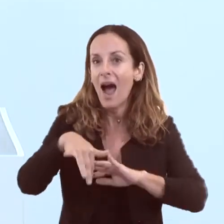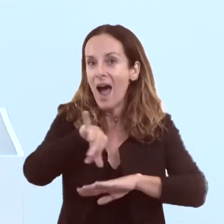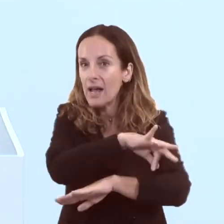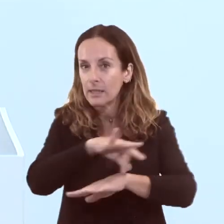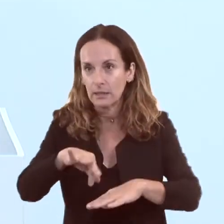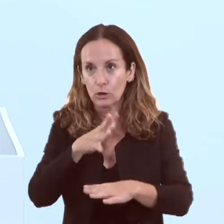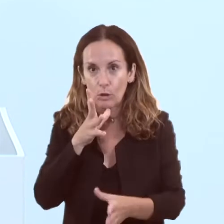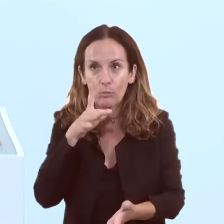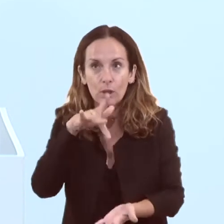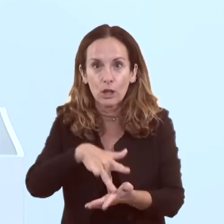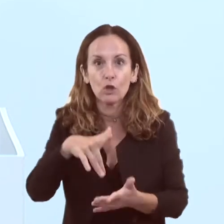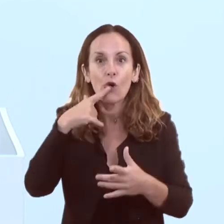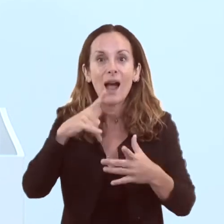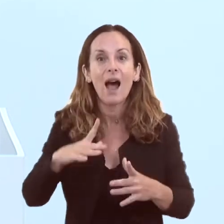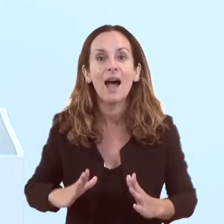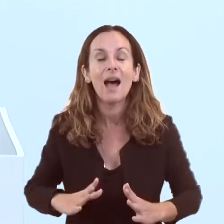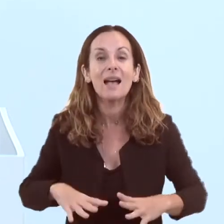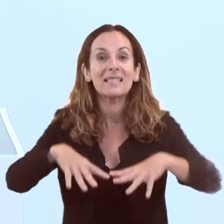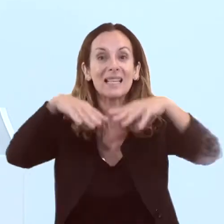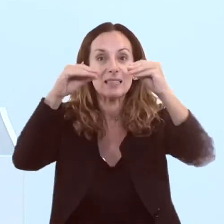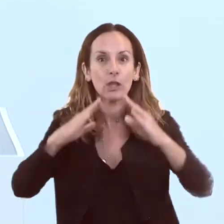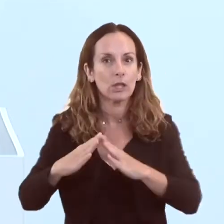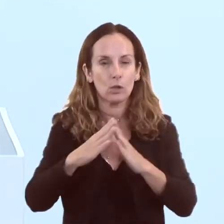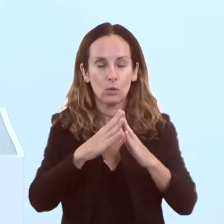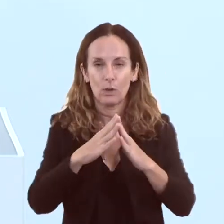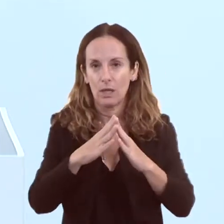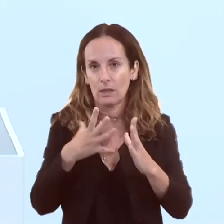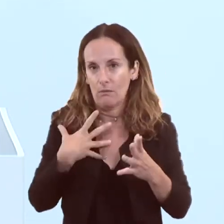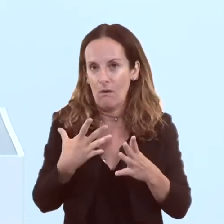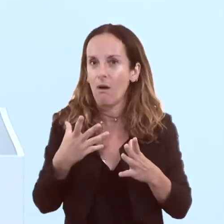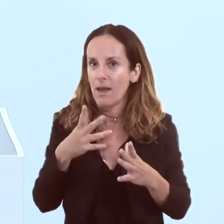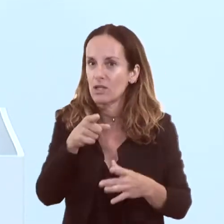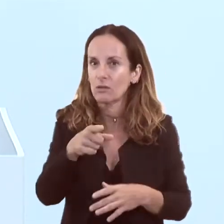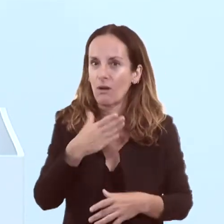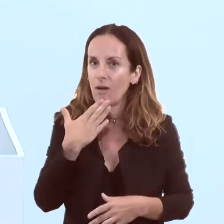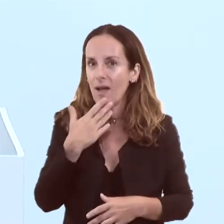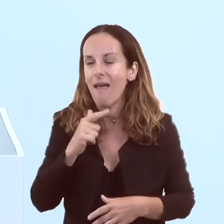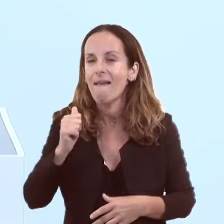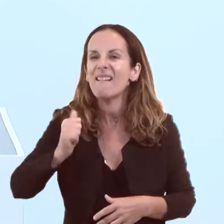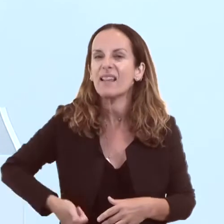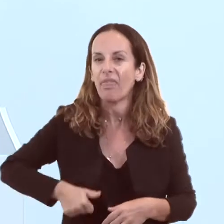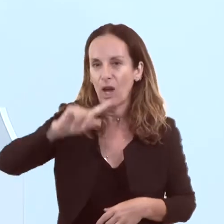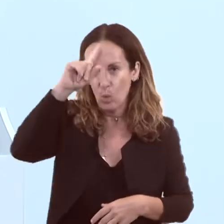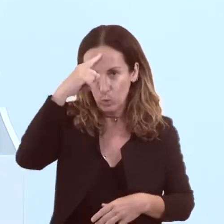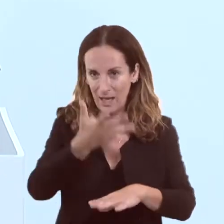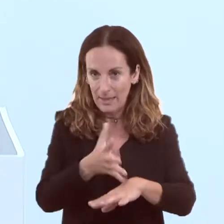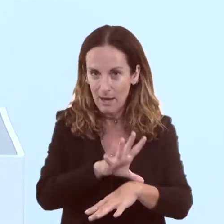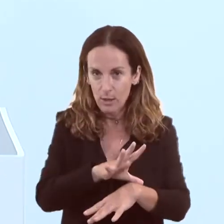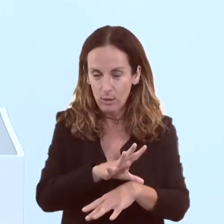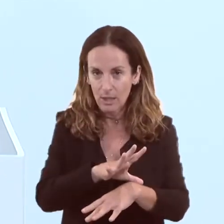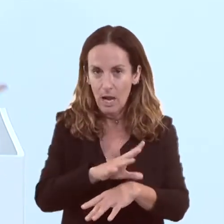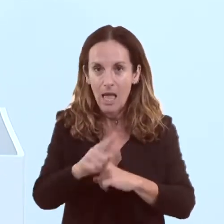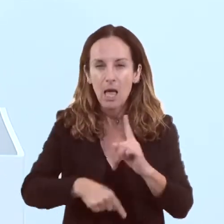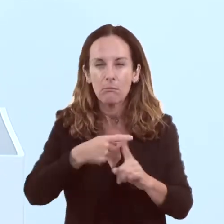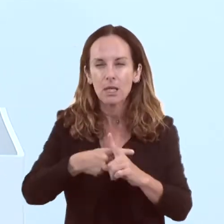lluc que tiene que es parte de la riqueza cultural de La Isla Pues si en ese momento también lo aprovechamos para pensar